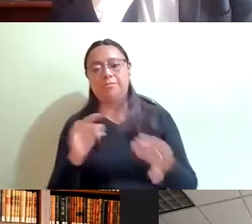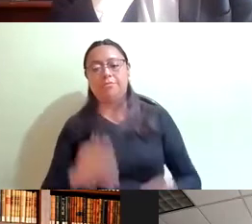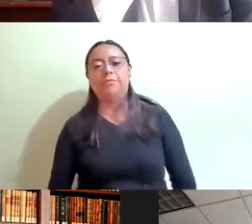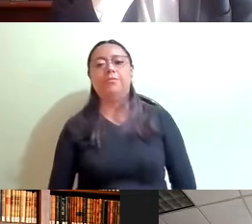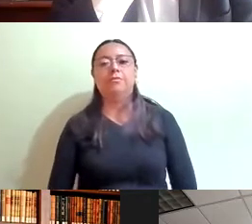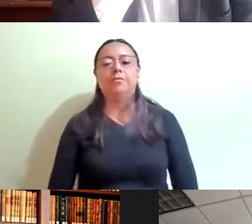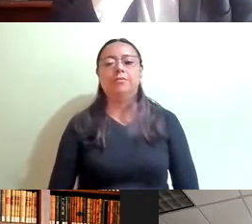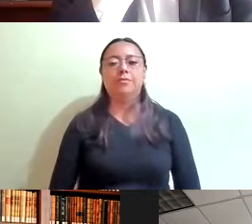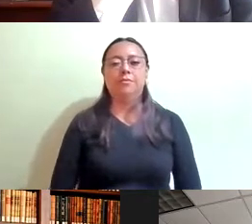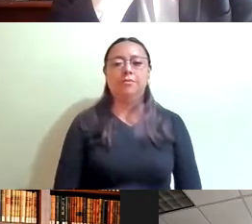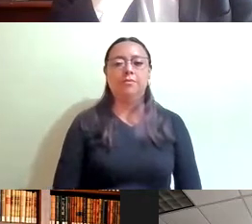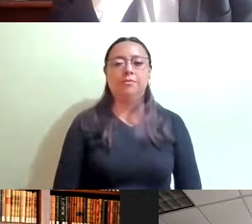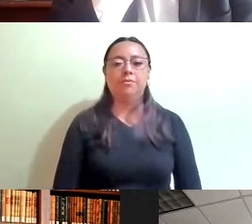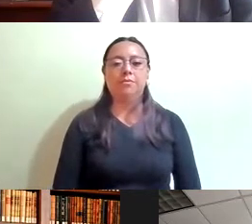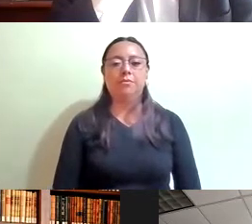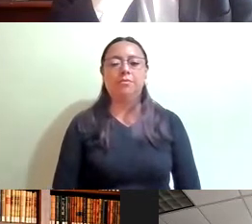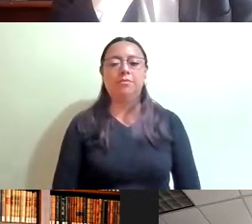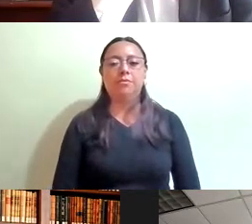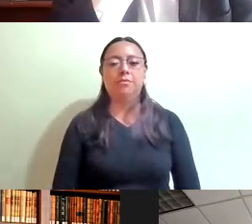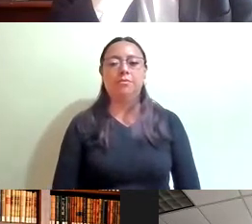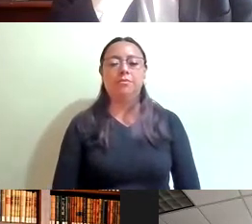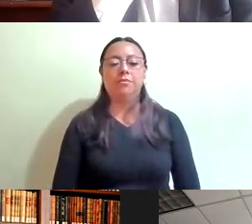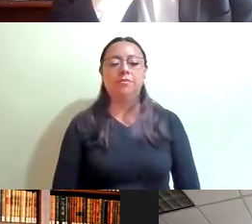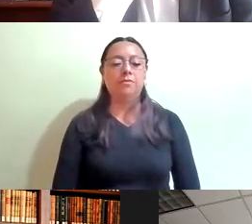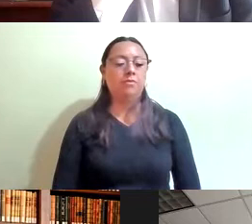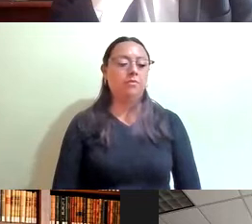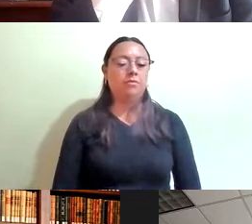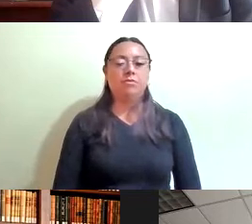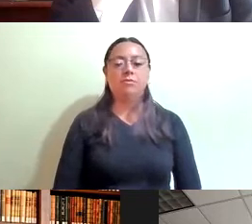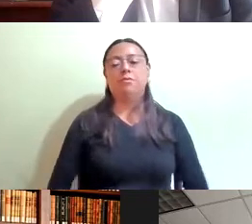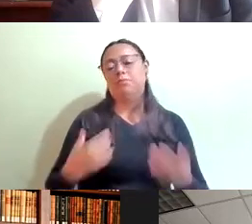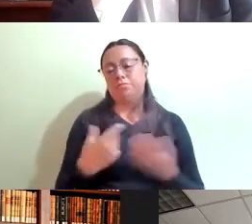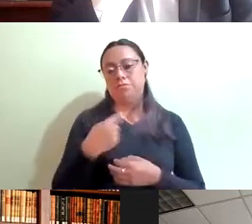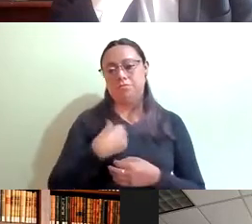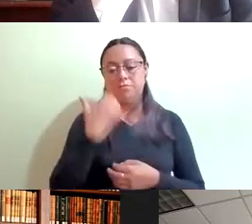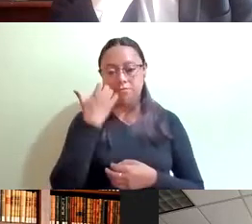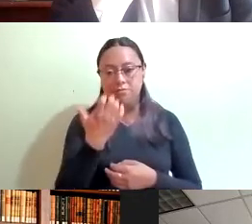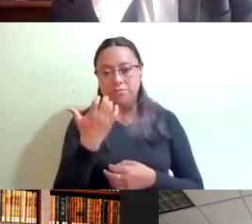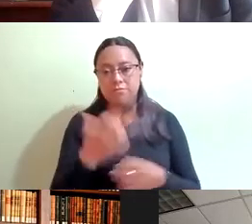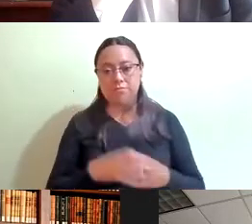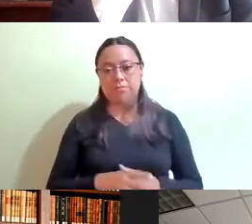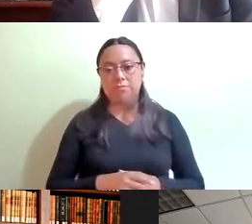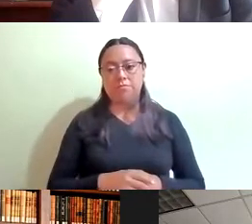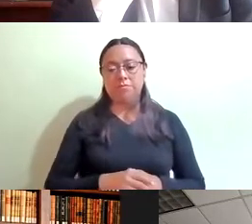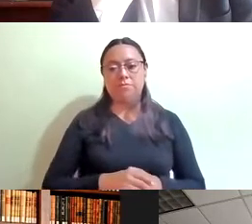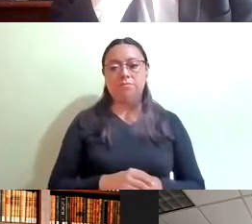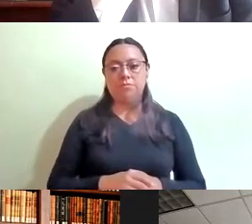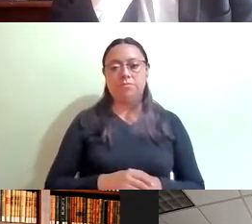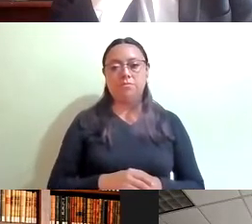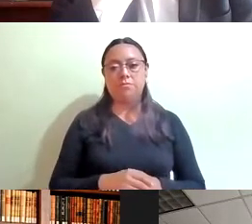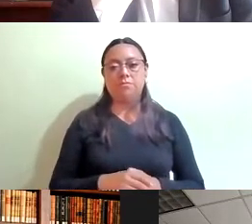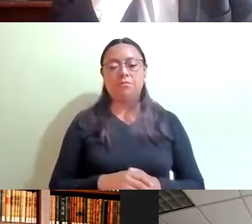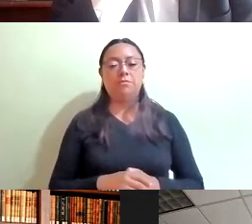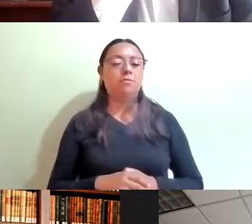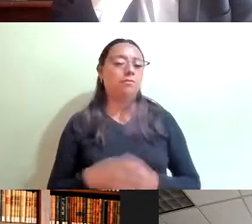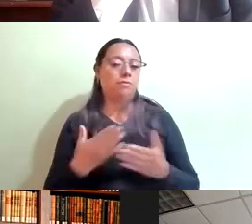Lo cierto es que sí insistir en que este ejercicio de conocimiento público del